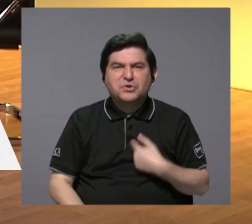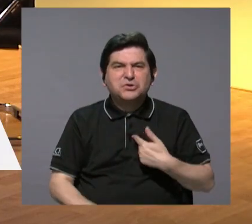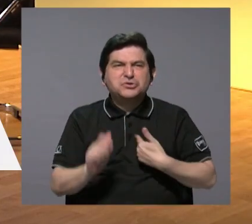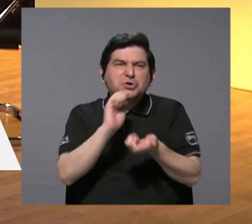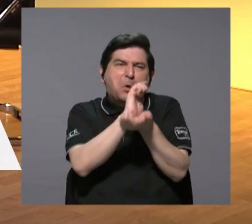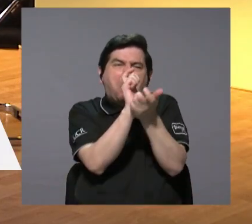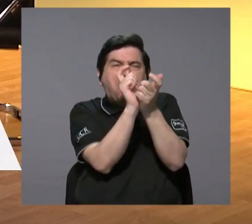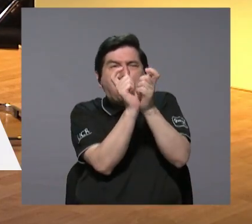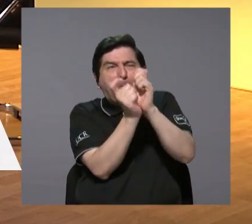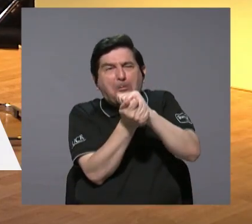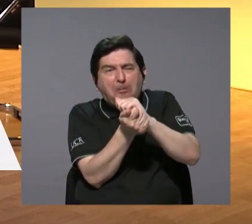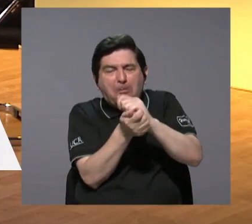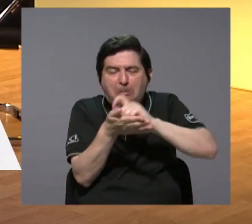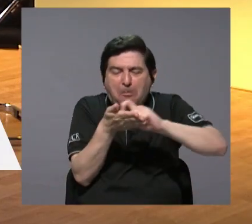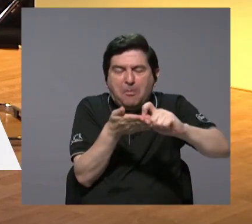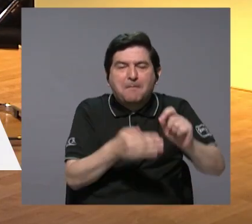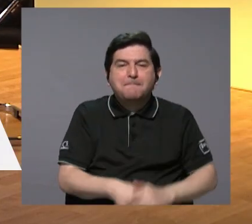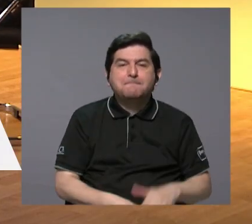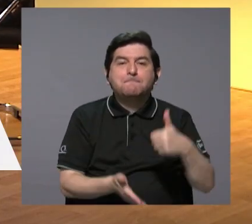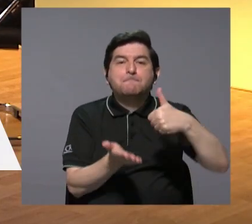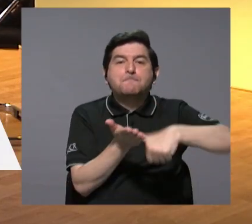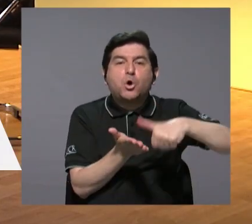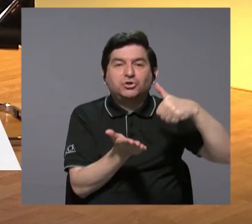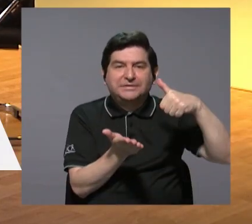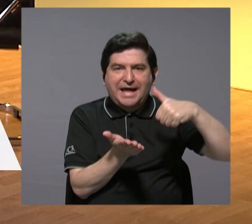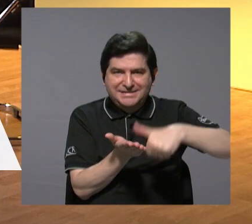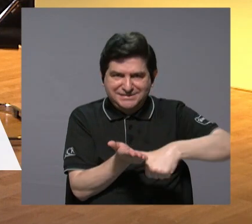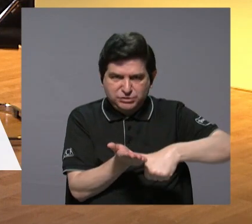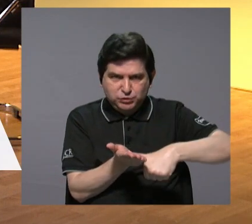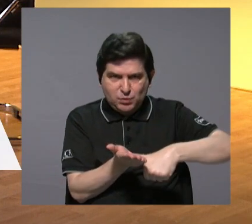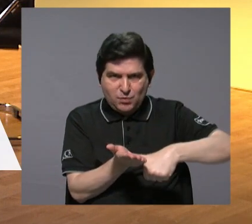traduzco como votación